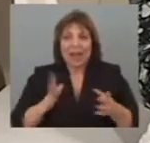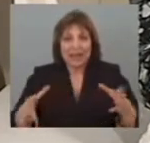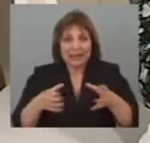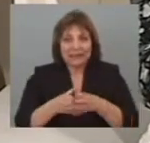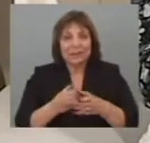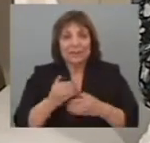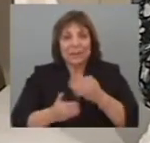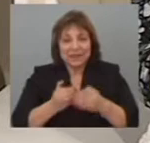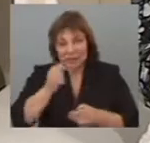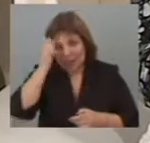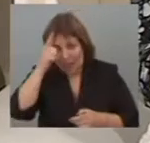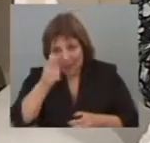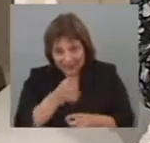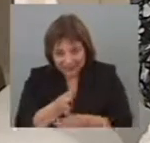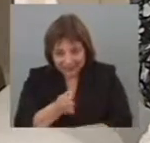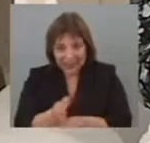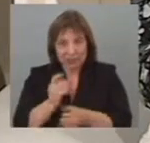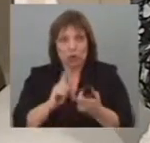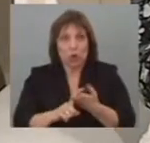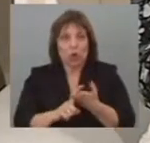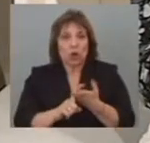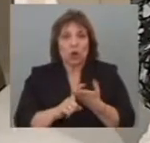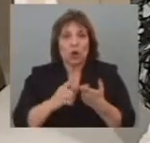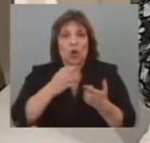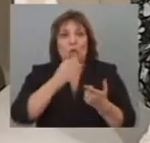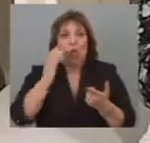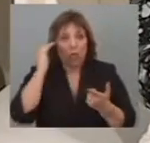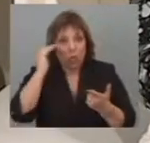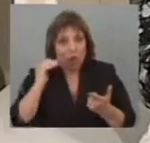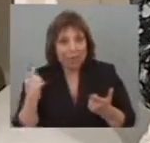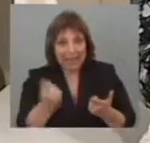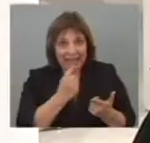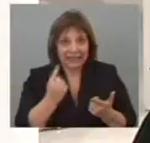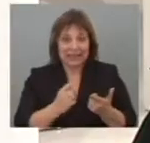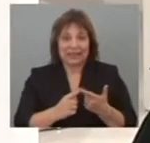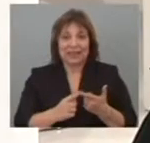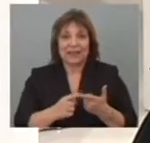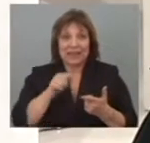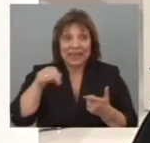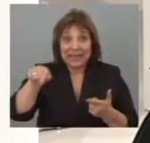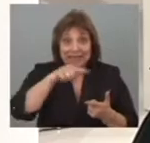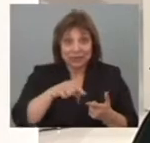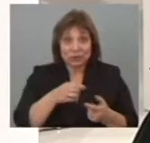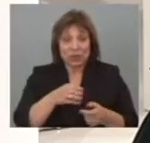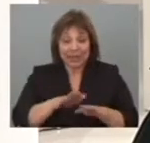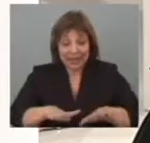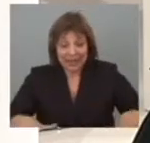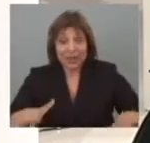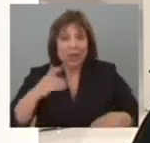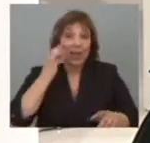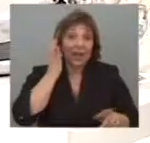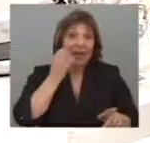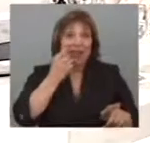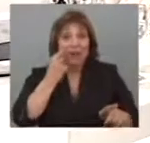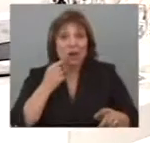en un proceso de capacitación a docentes, que en definitiva son quienes forman a los niños, niñas y